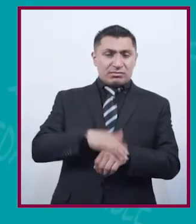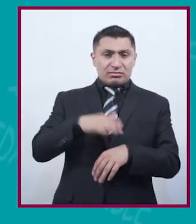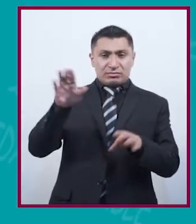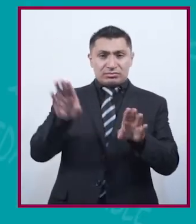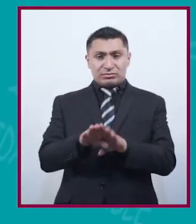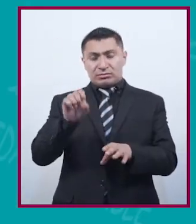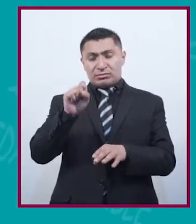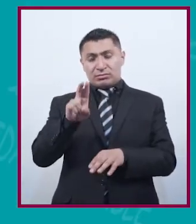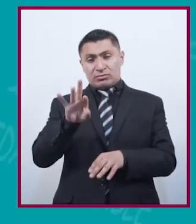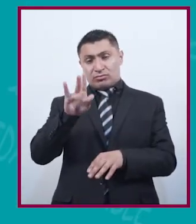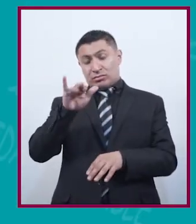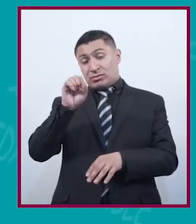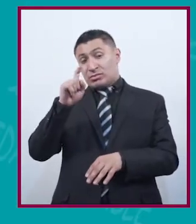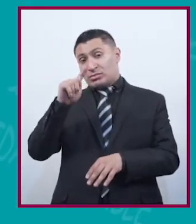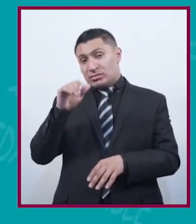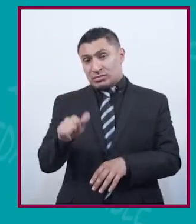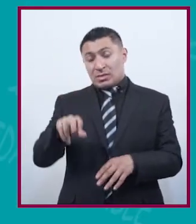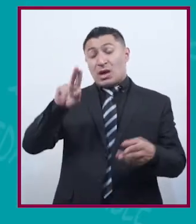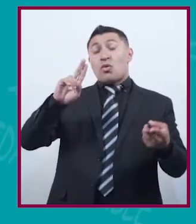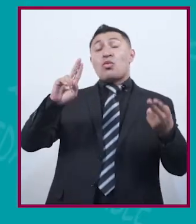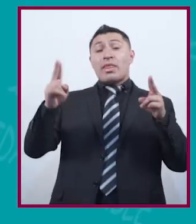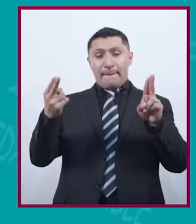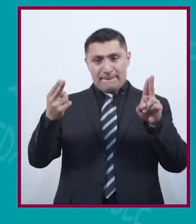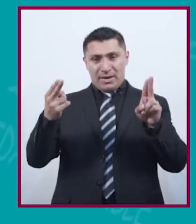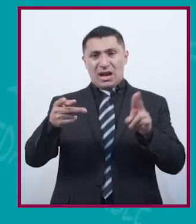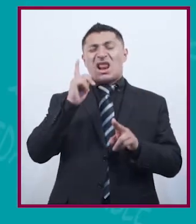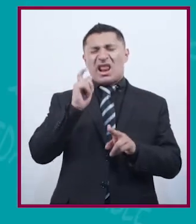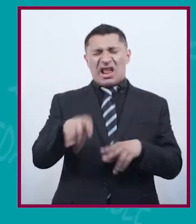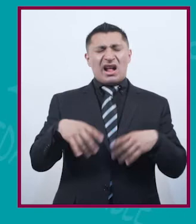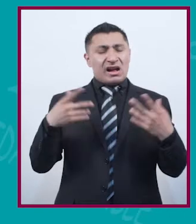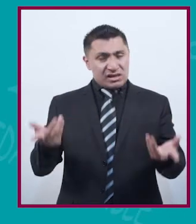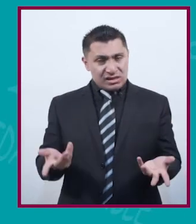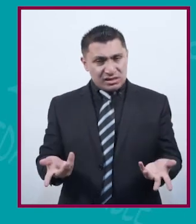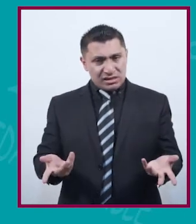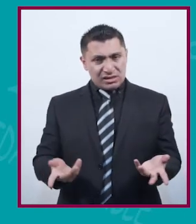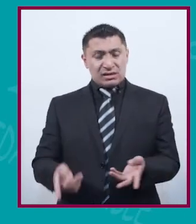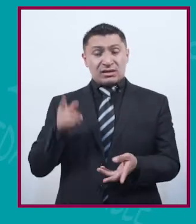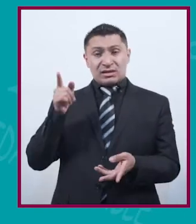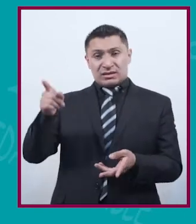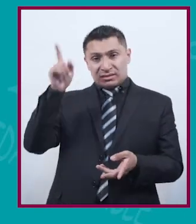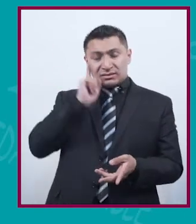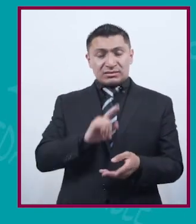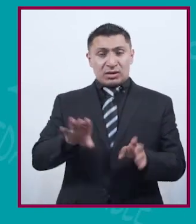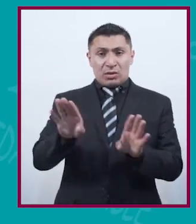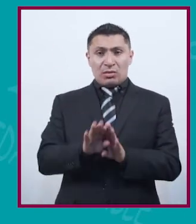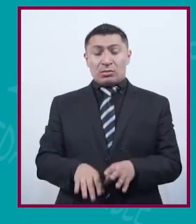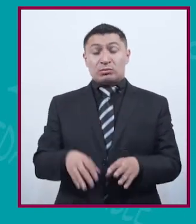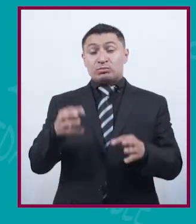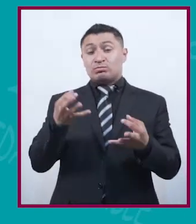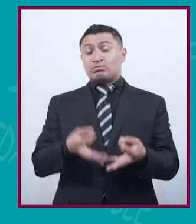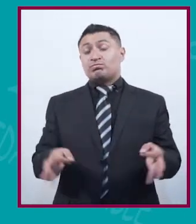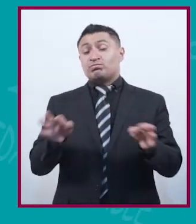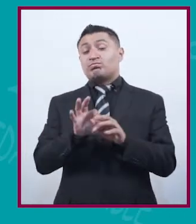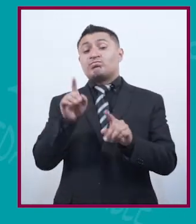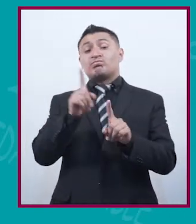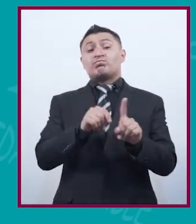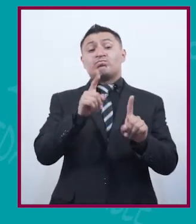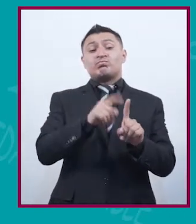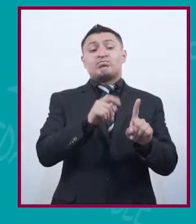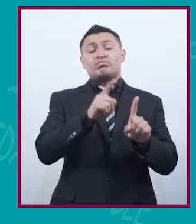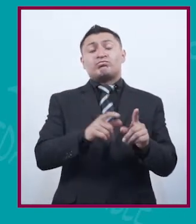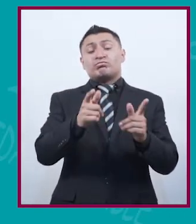Ella era sobre todo una sufragista universalista. ¿Qué significa esto? Que ella era muy crítica de